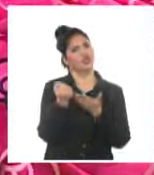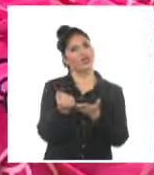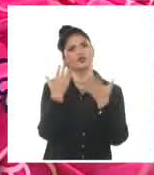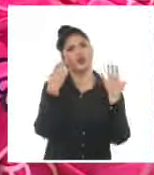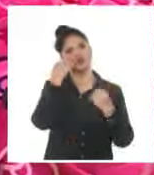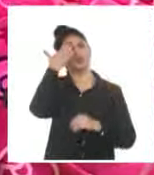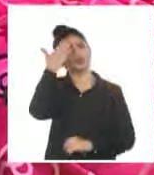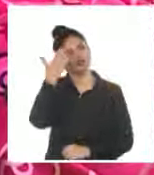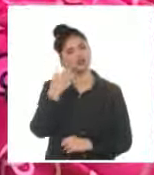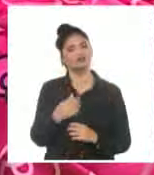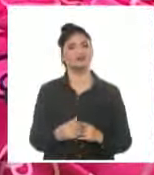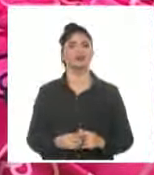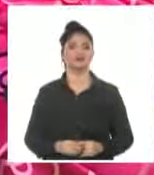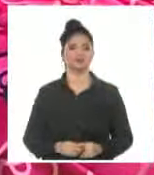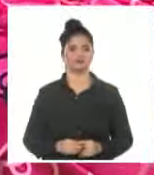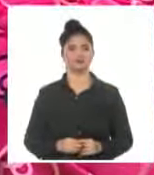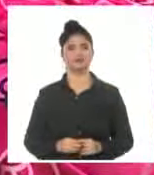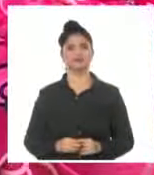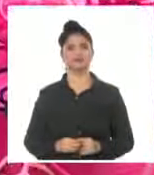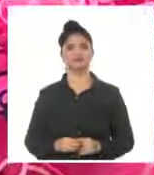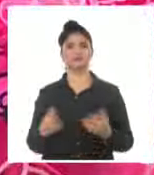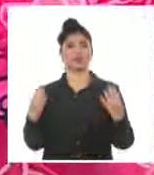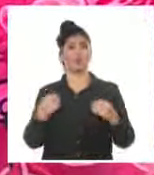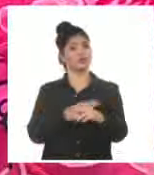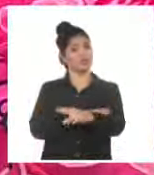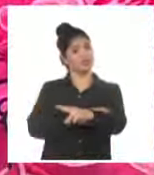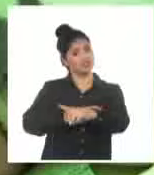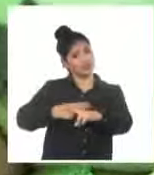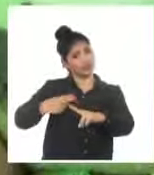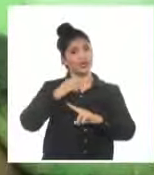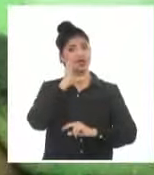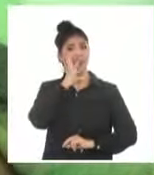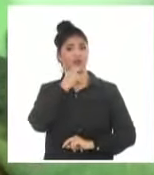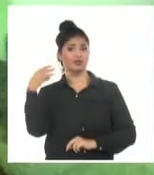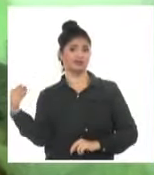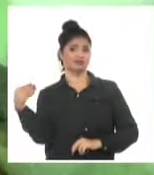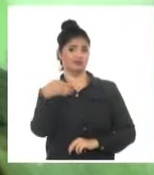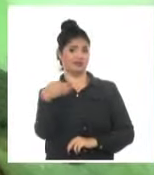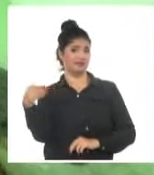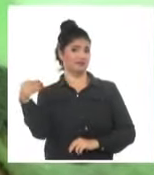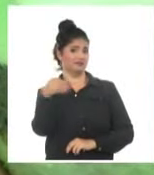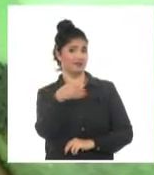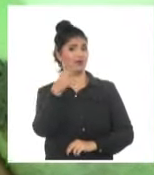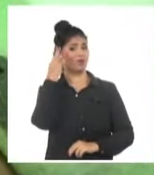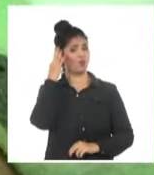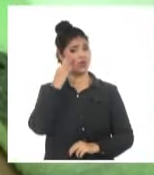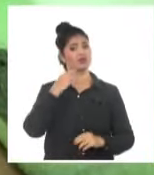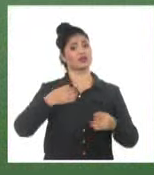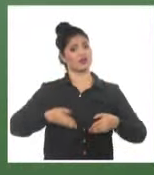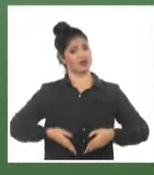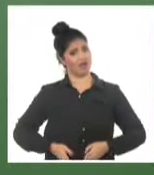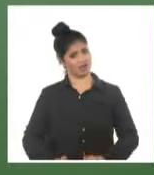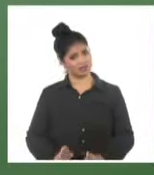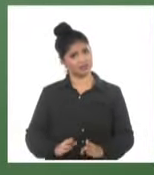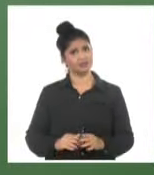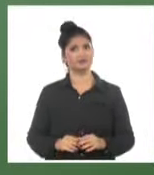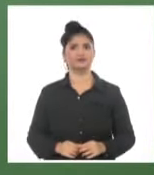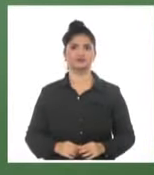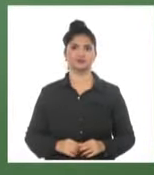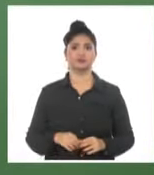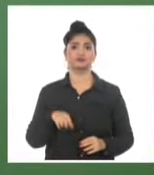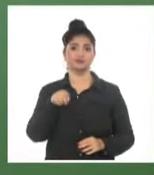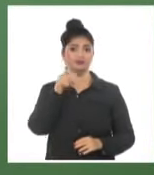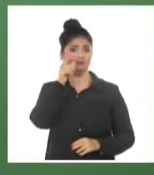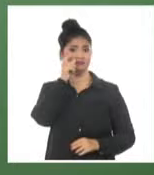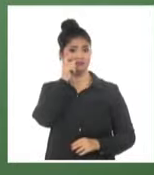gracias. Hay muchas alegrías diseminadas por aquí, aunque pocas como la de Joannia, o la de este padre que se escondía